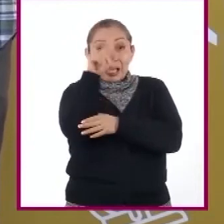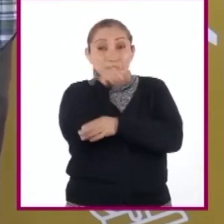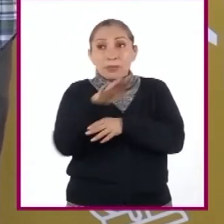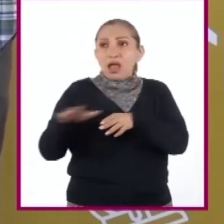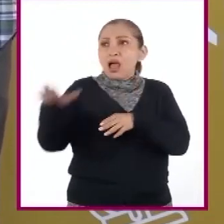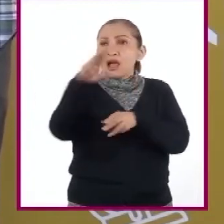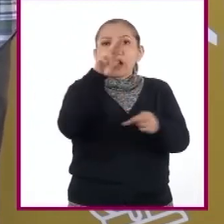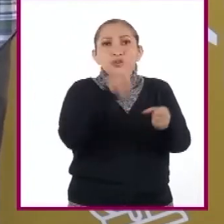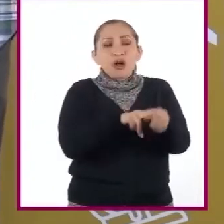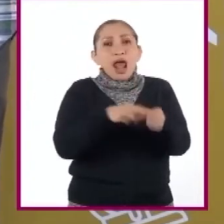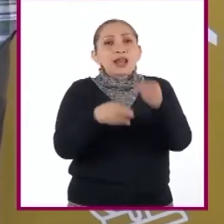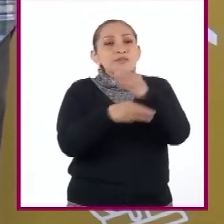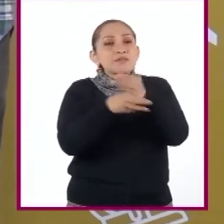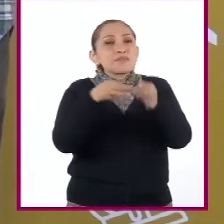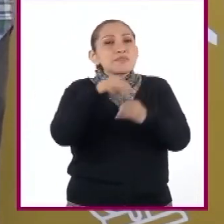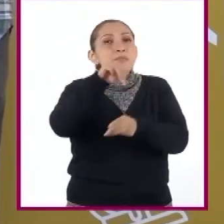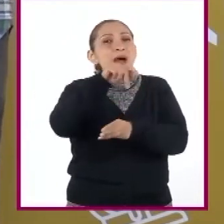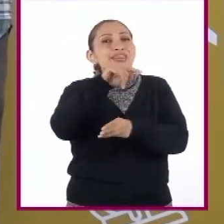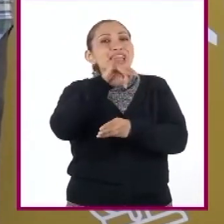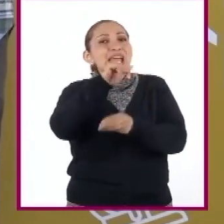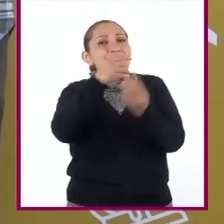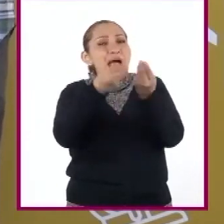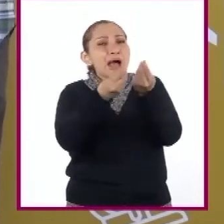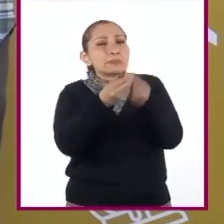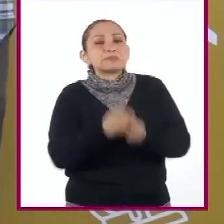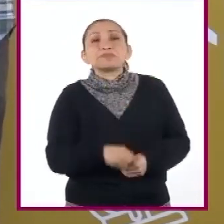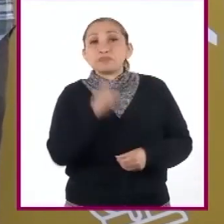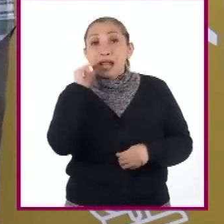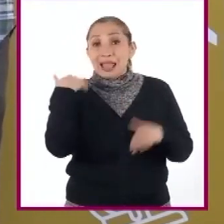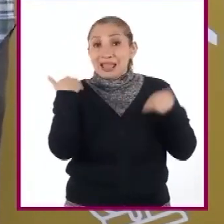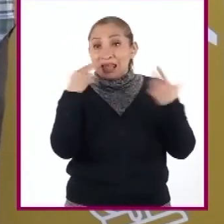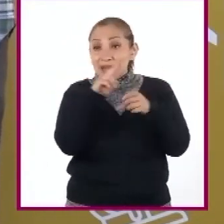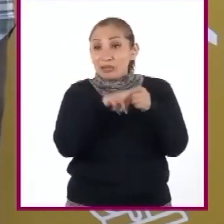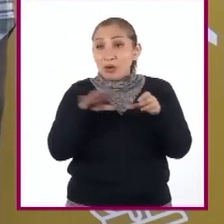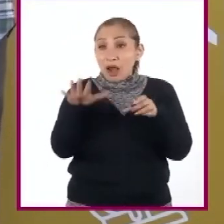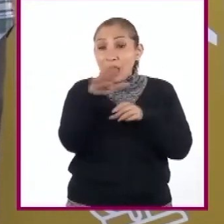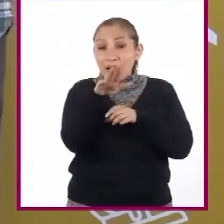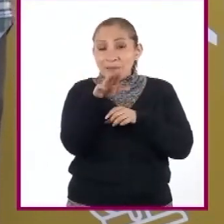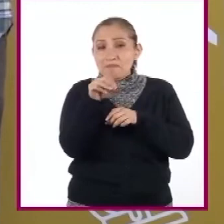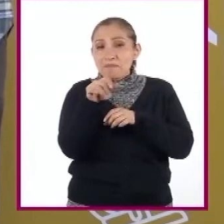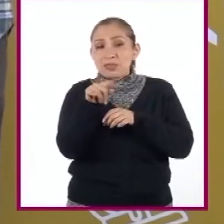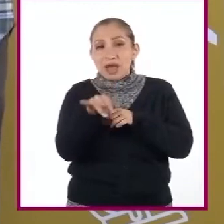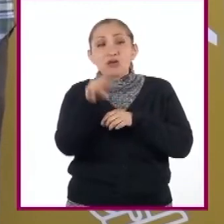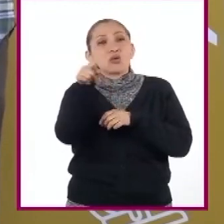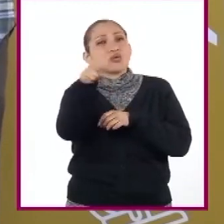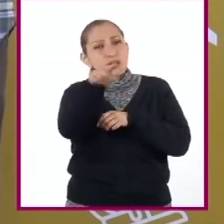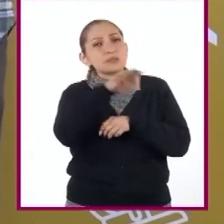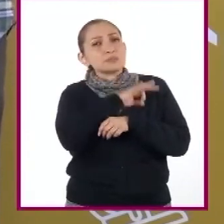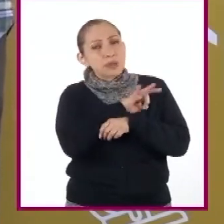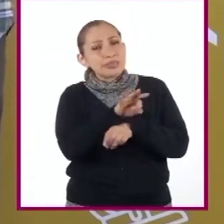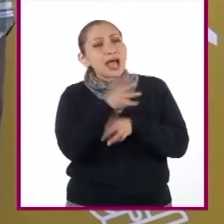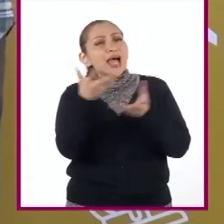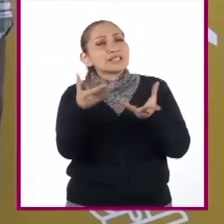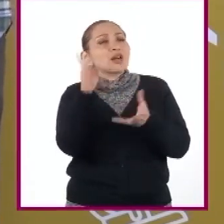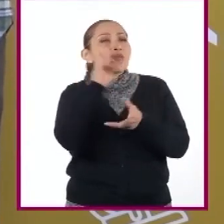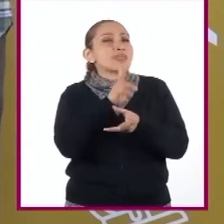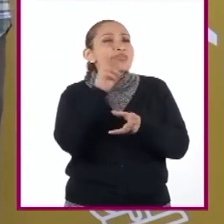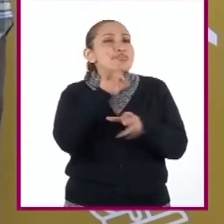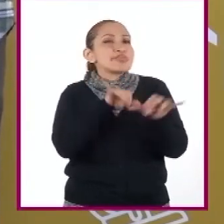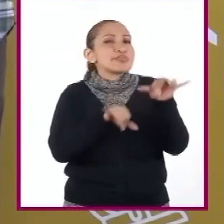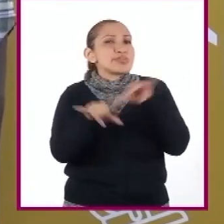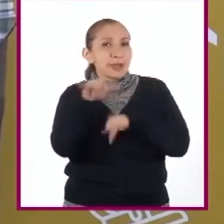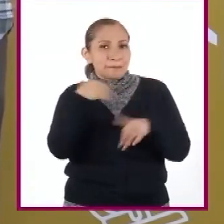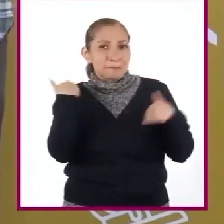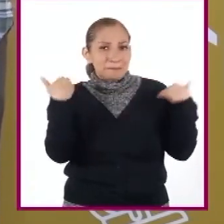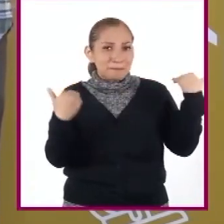naturaleza de la materia. Y para divertirnos con la naturaleza de la materia, ustedes podrán hacer un experimento